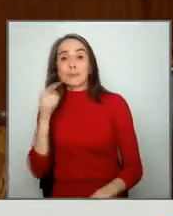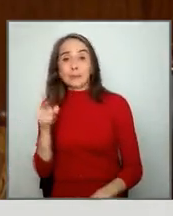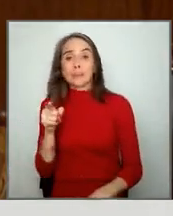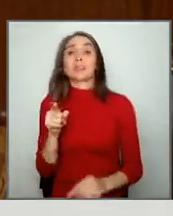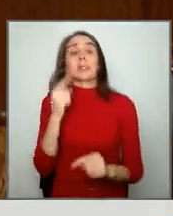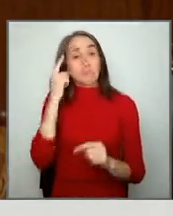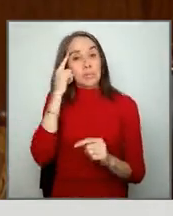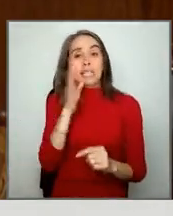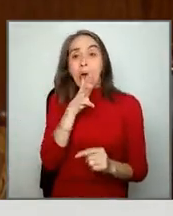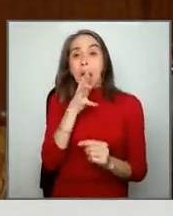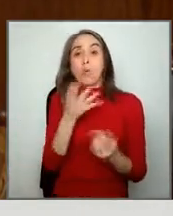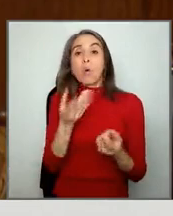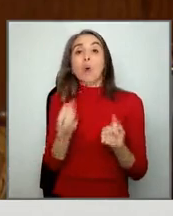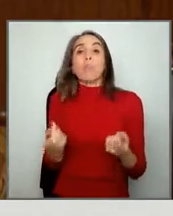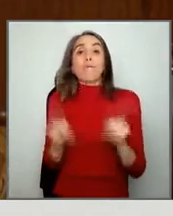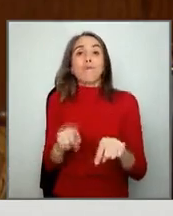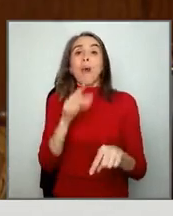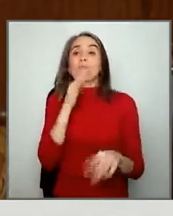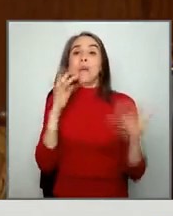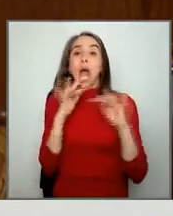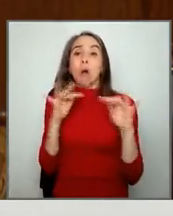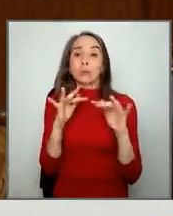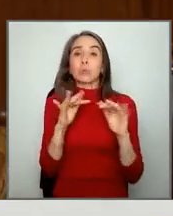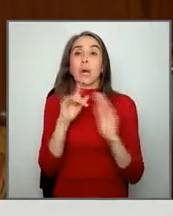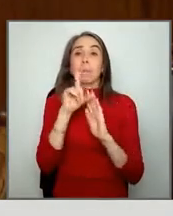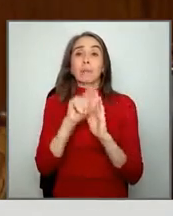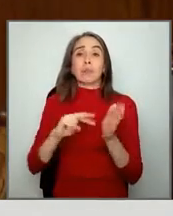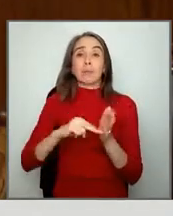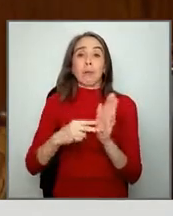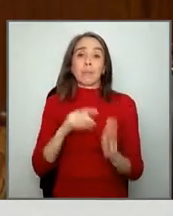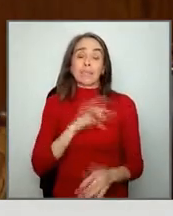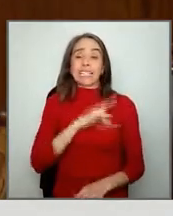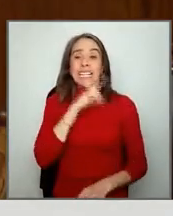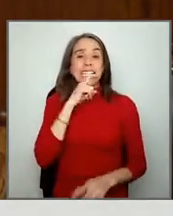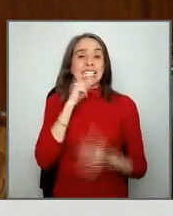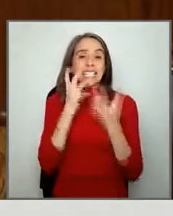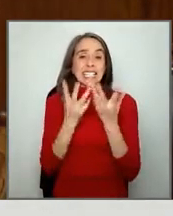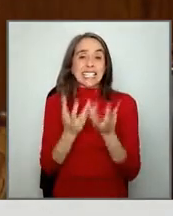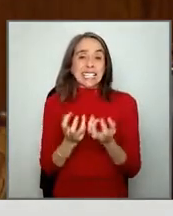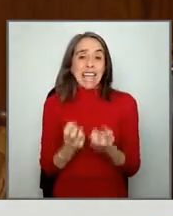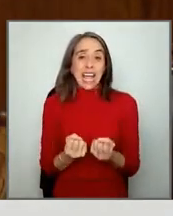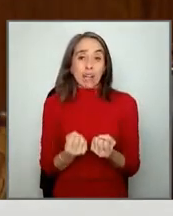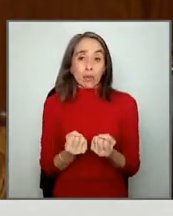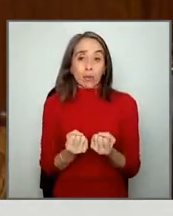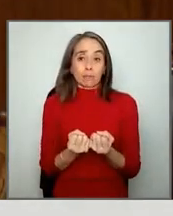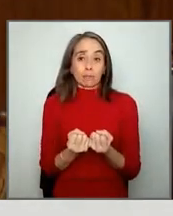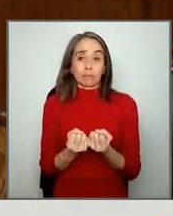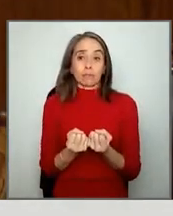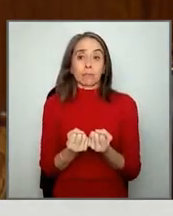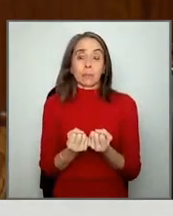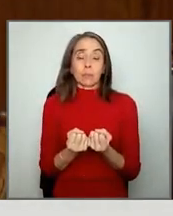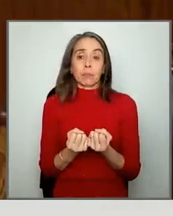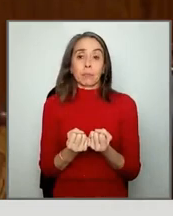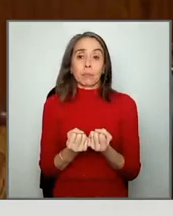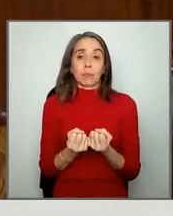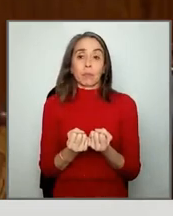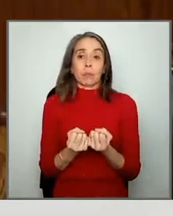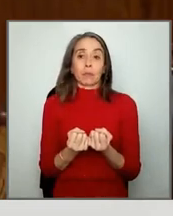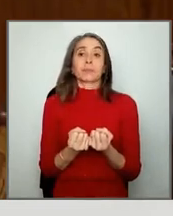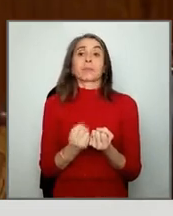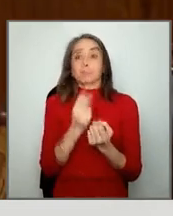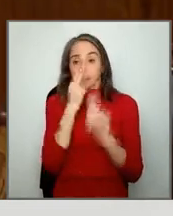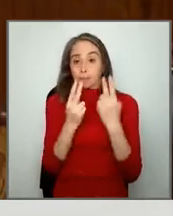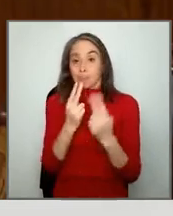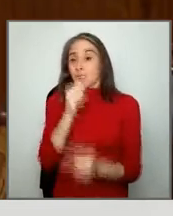permitirá aminorar los efectos de la sequía en el país particularmente considerando que dentro de este escenario de escasez